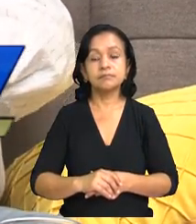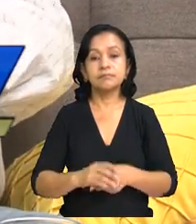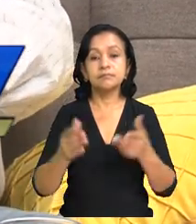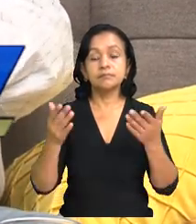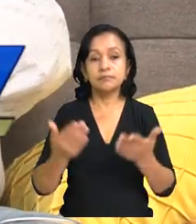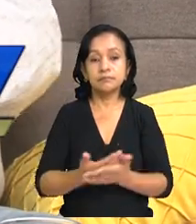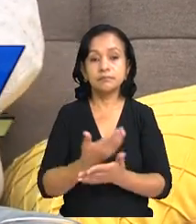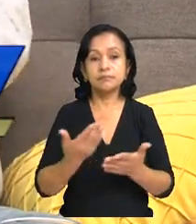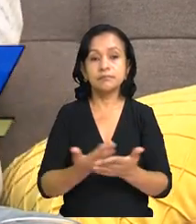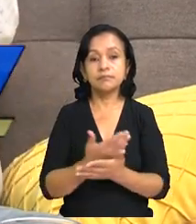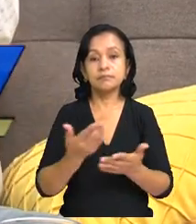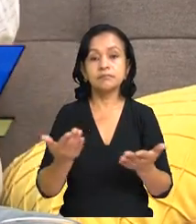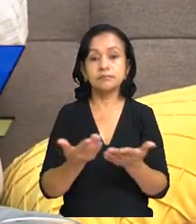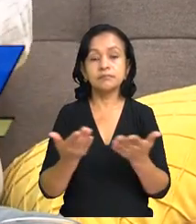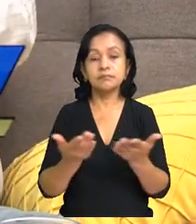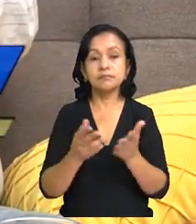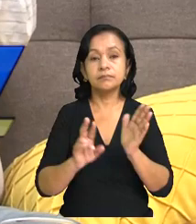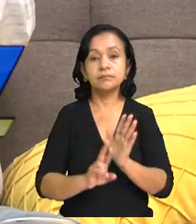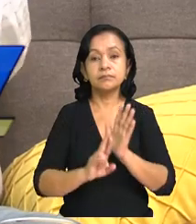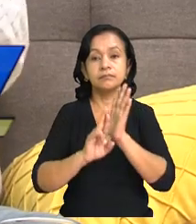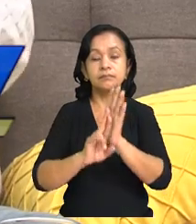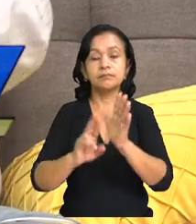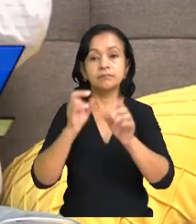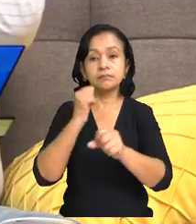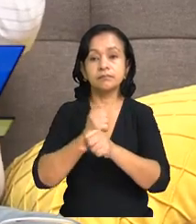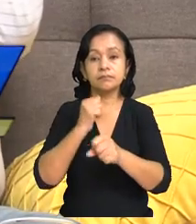Ahora, como resultado de los trabajos,